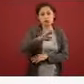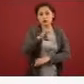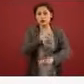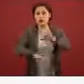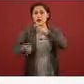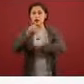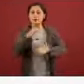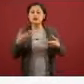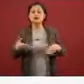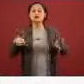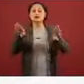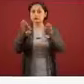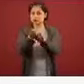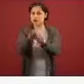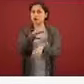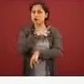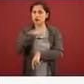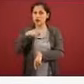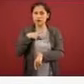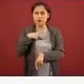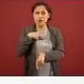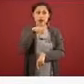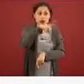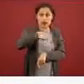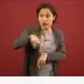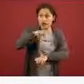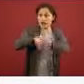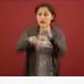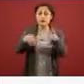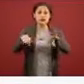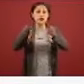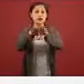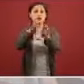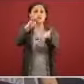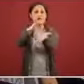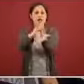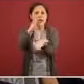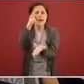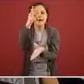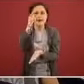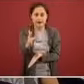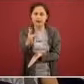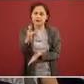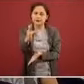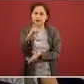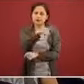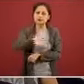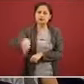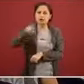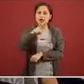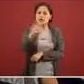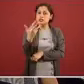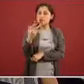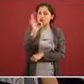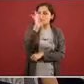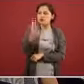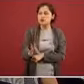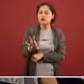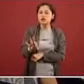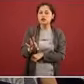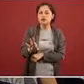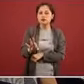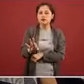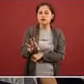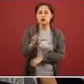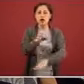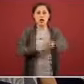laboral y lo hicieron. Muchas gracias a todos y todas estas personas que tienen una